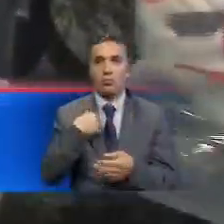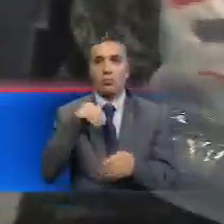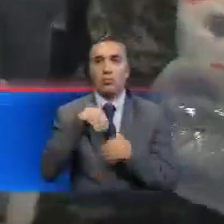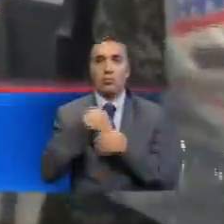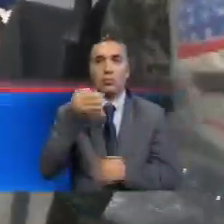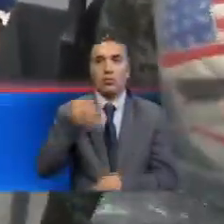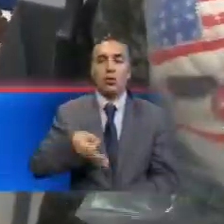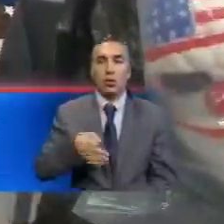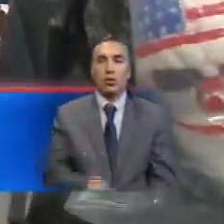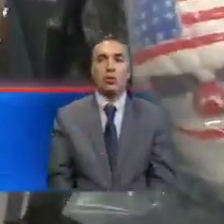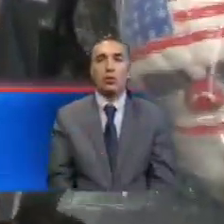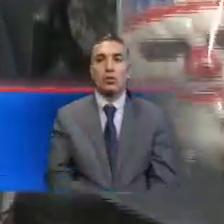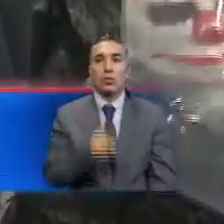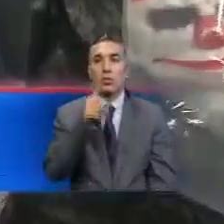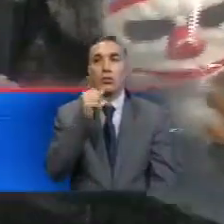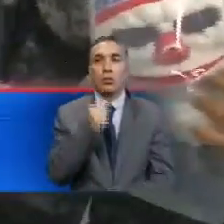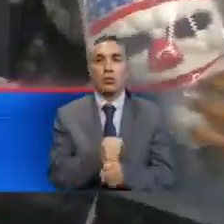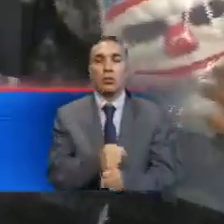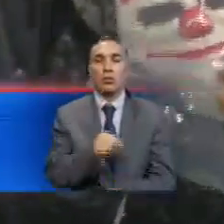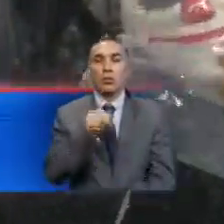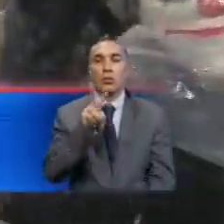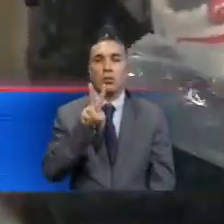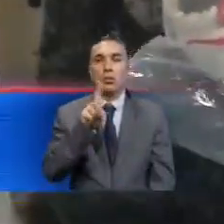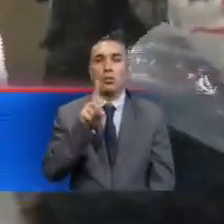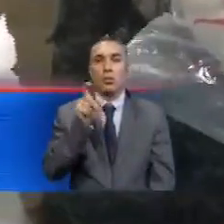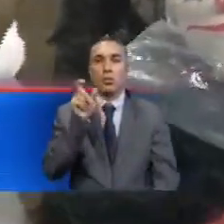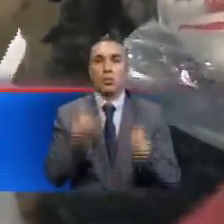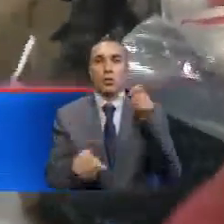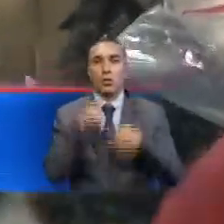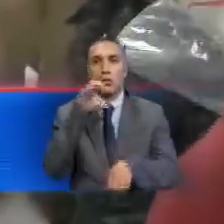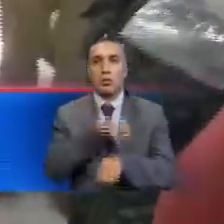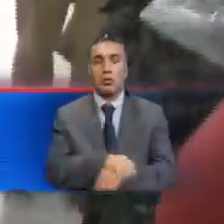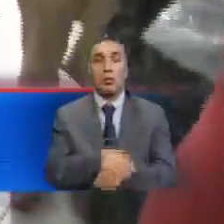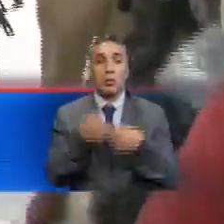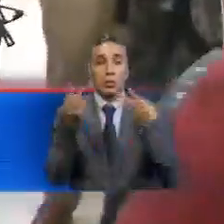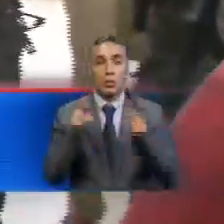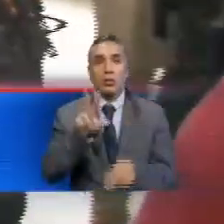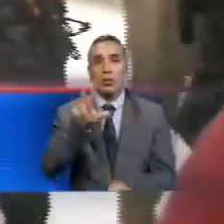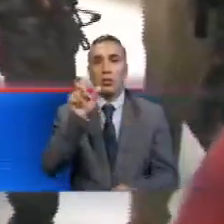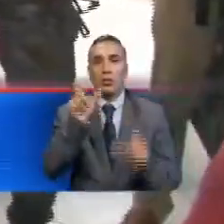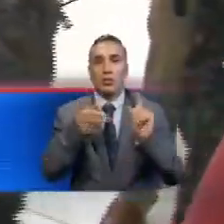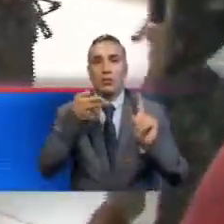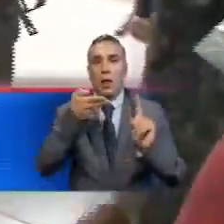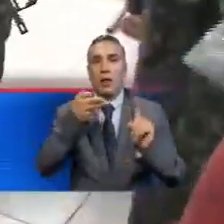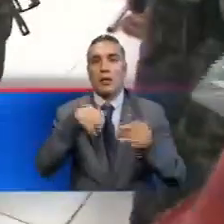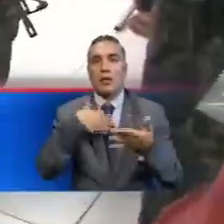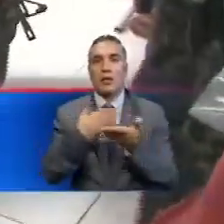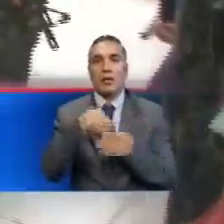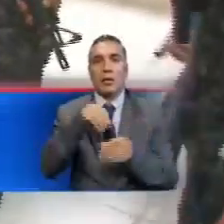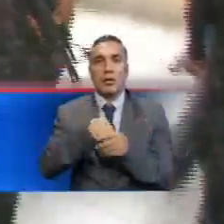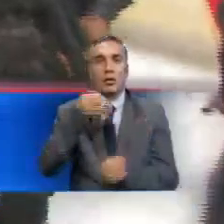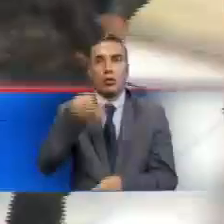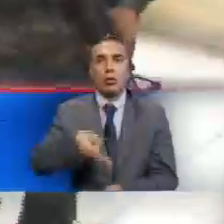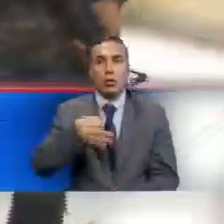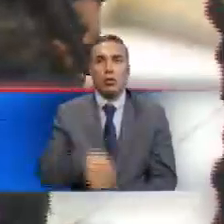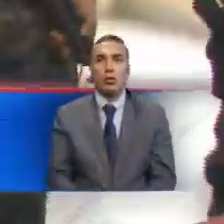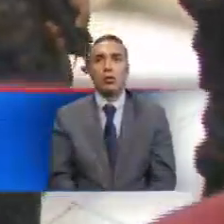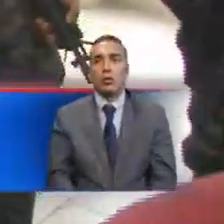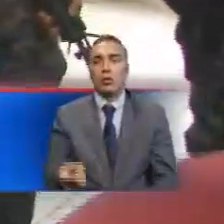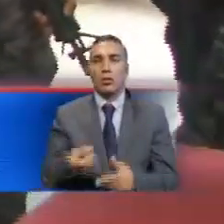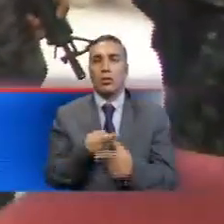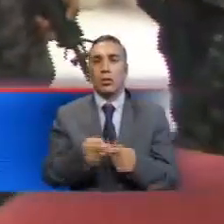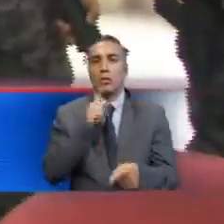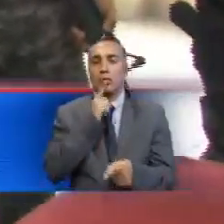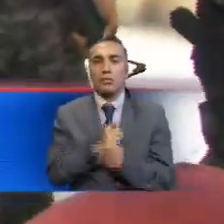Cantón Durán, donde un mega operativo ha dejado a 21 personas detenidas, entre ellos a 3 presuntos sicarios que actuaban acá en el Cantón Durán y pues